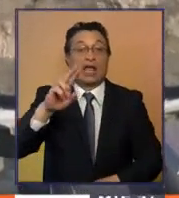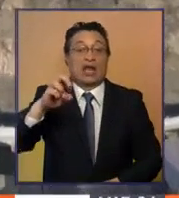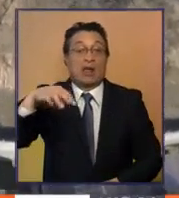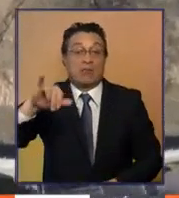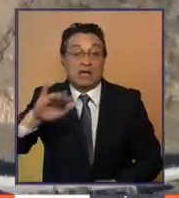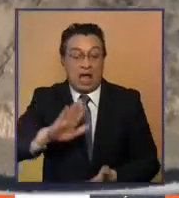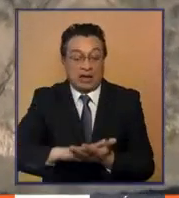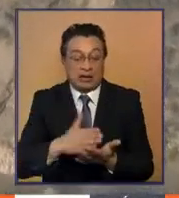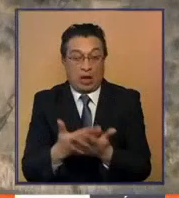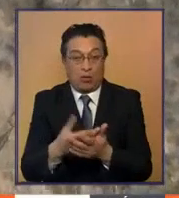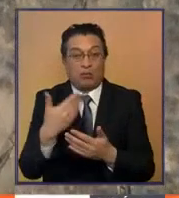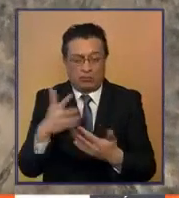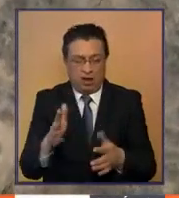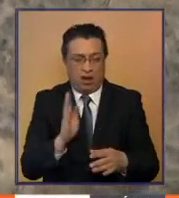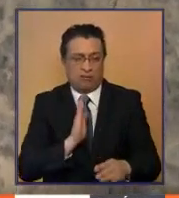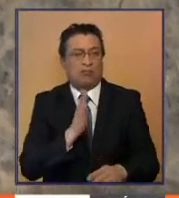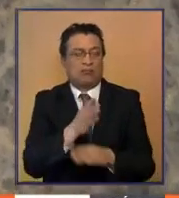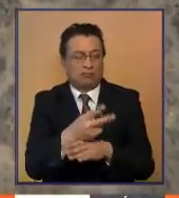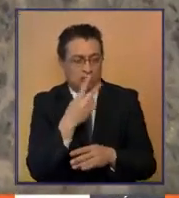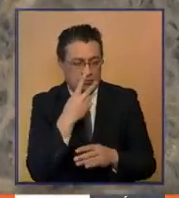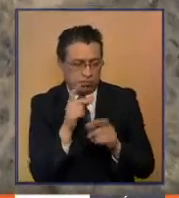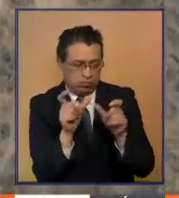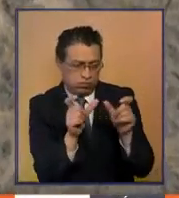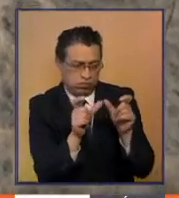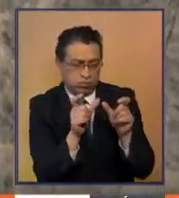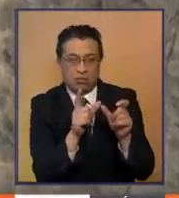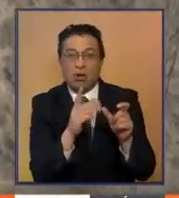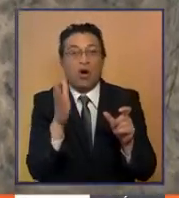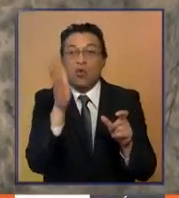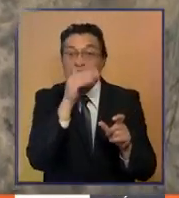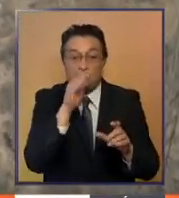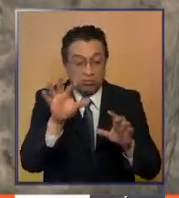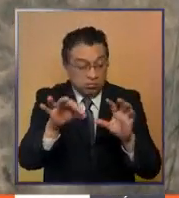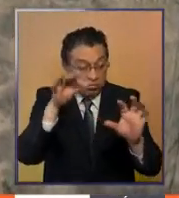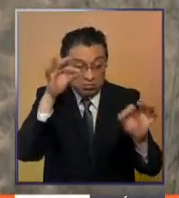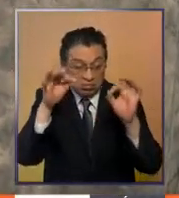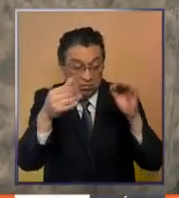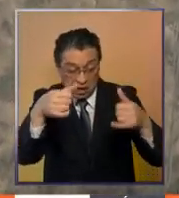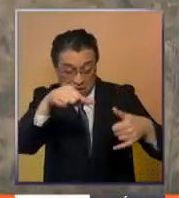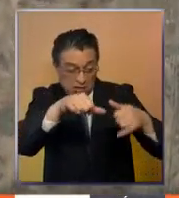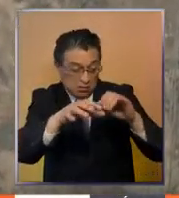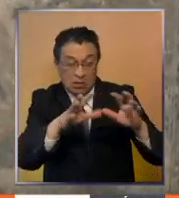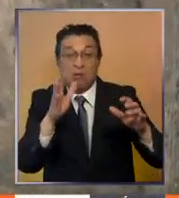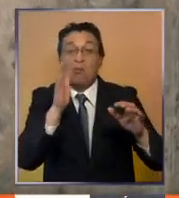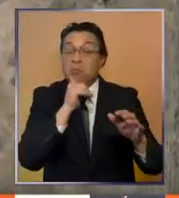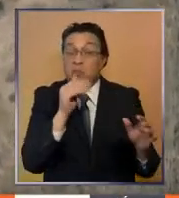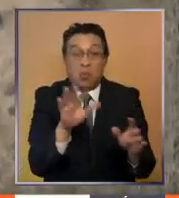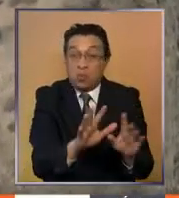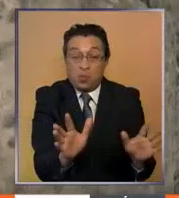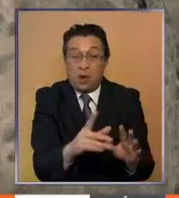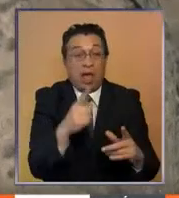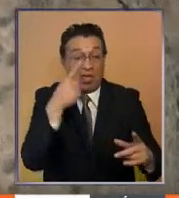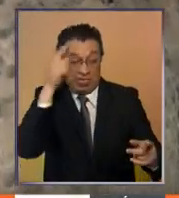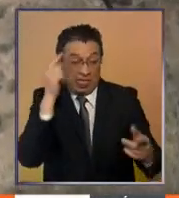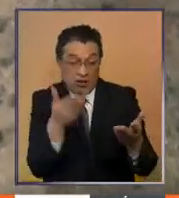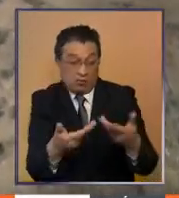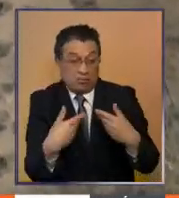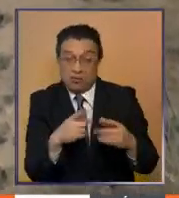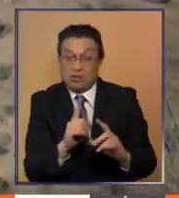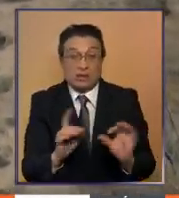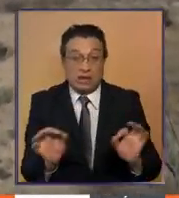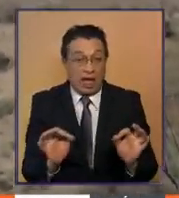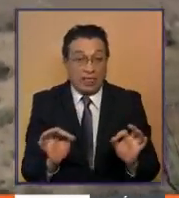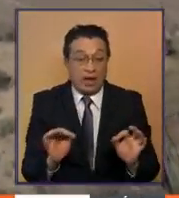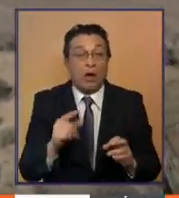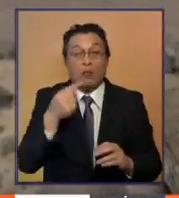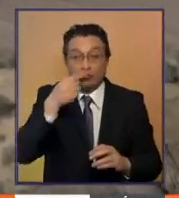ocasiones ha fiscalizado el lugar sin encontrar químicos u olores que puedan ocasionar daños o peligro, aunque de todas maneras durante los